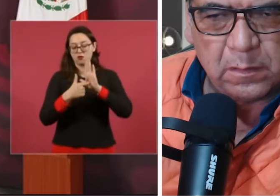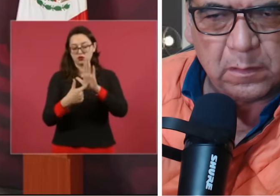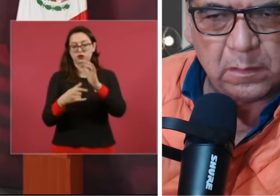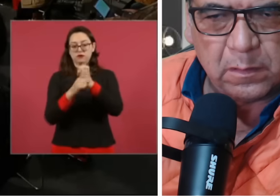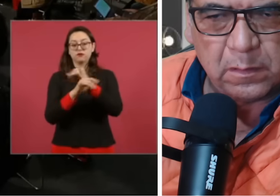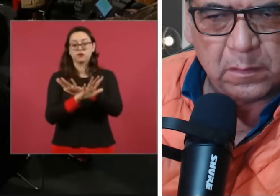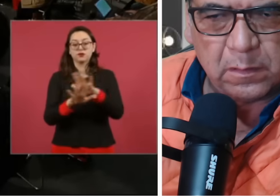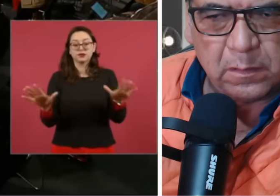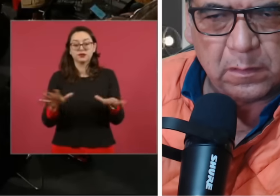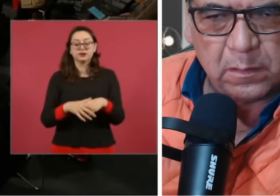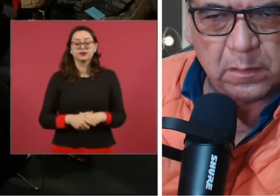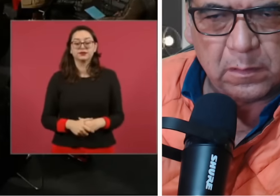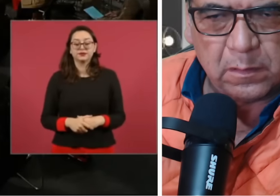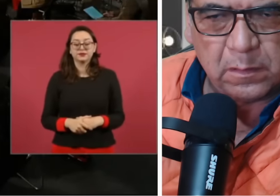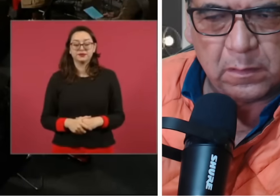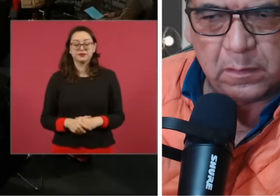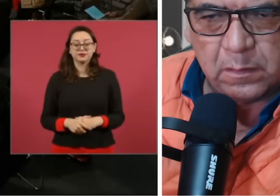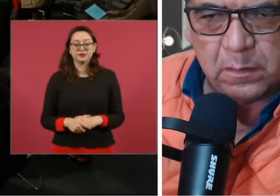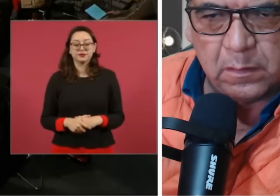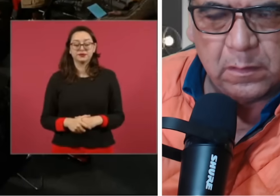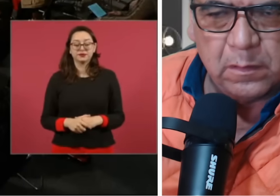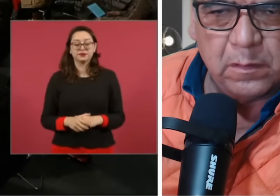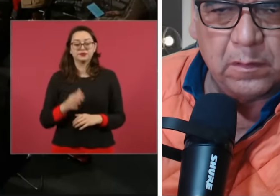Pero esto ya lleva tiempo.